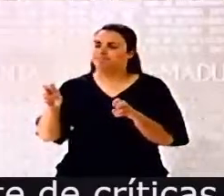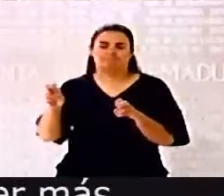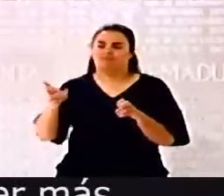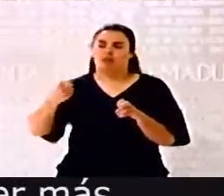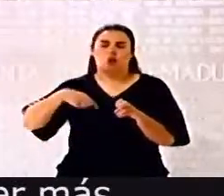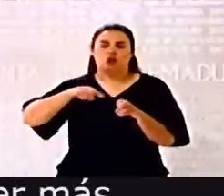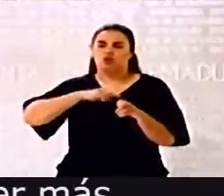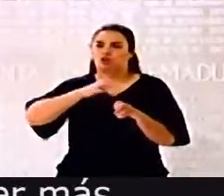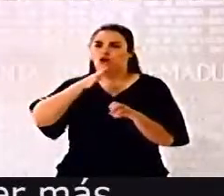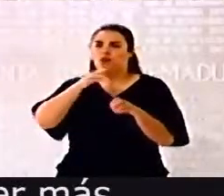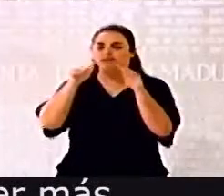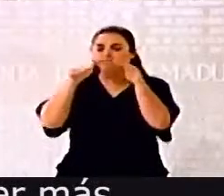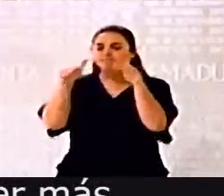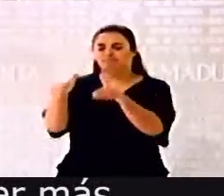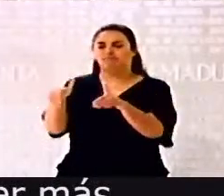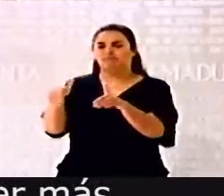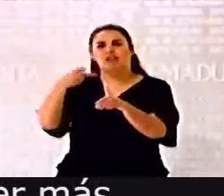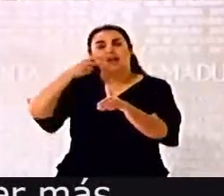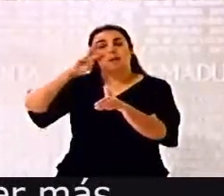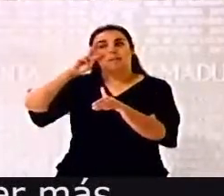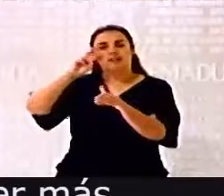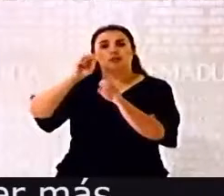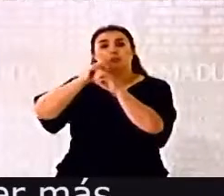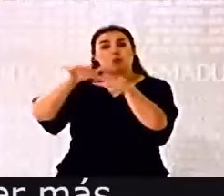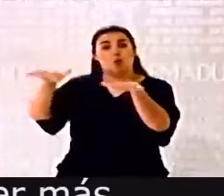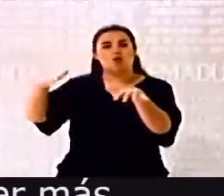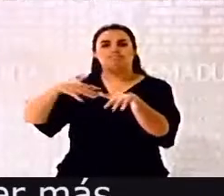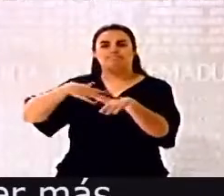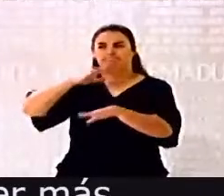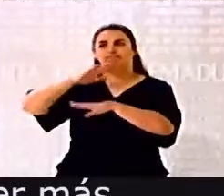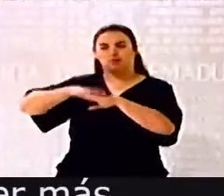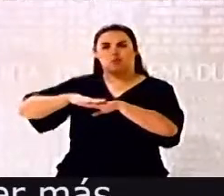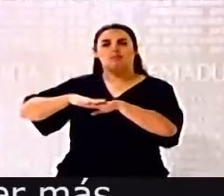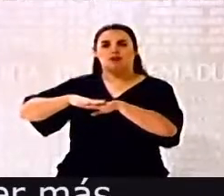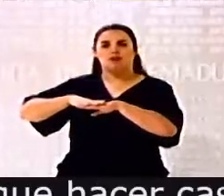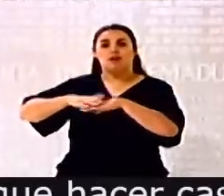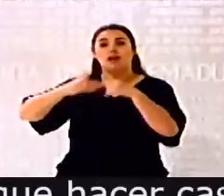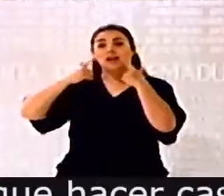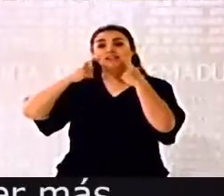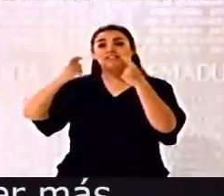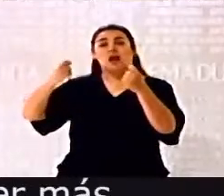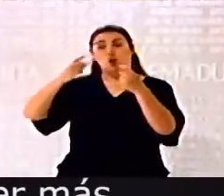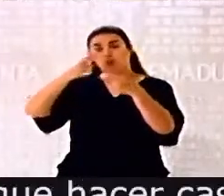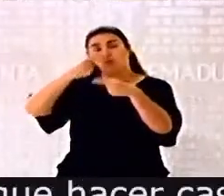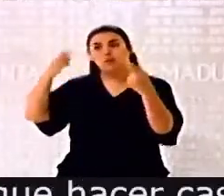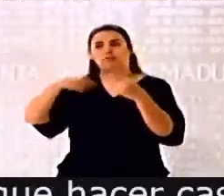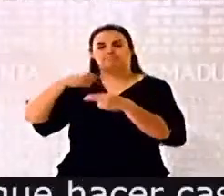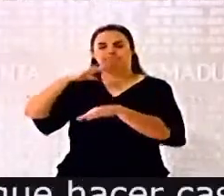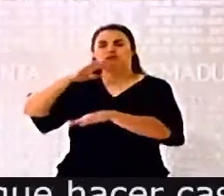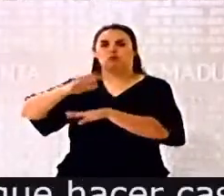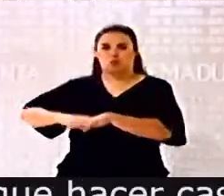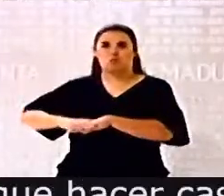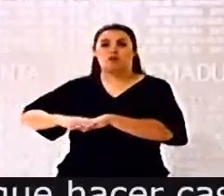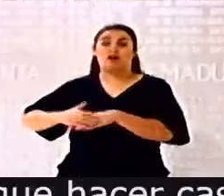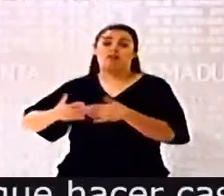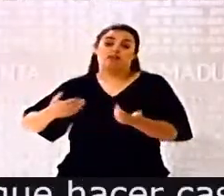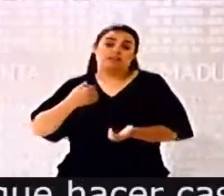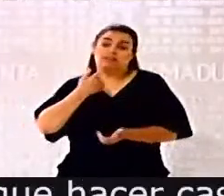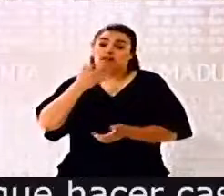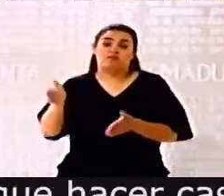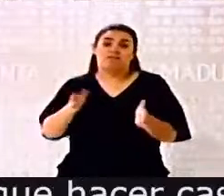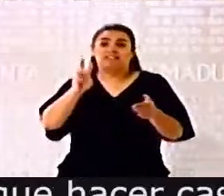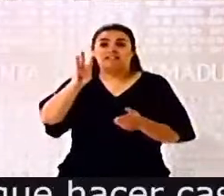tenemos que hacer caso es a nuestros expertos en epidemiología, a nuestros expertos en salud pública y, por lo tanto, ya les digo que la fase